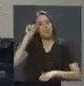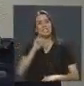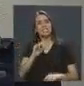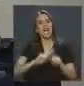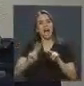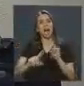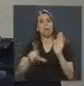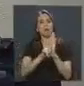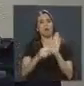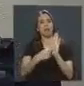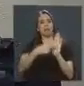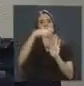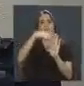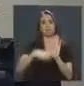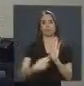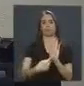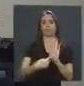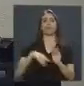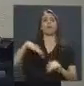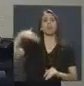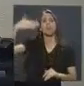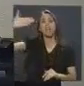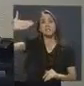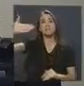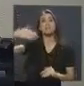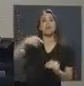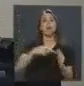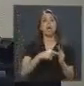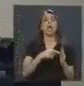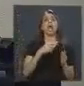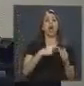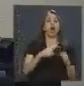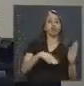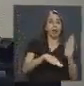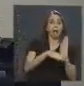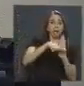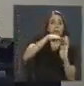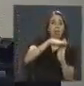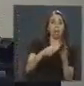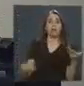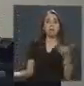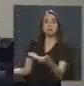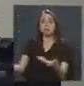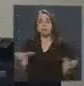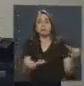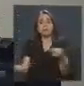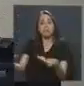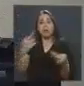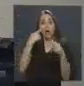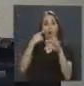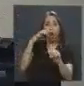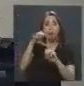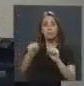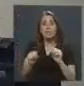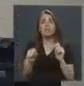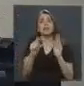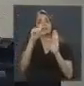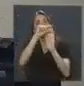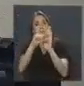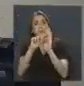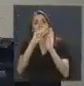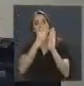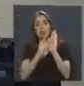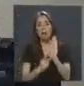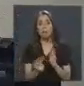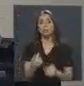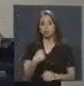Vendrán luego la hora de presentar indicaciones al proyecto, donde todos podrán plantear sus observaciones y cambios necesarios. De hecho,